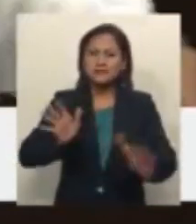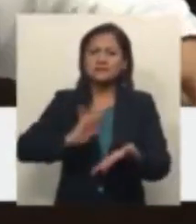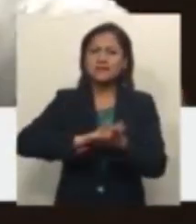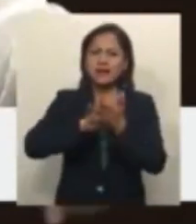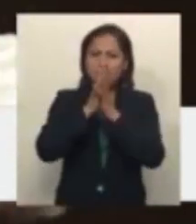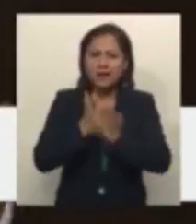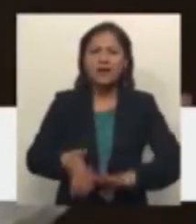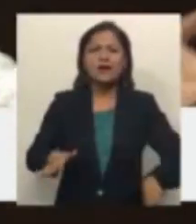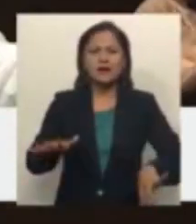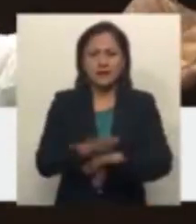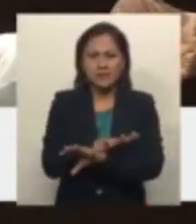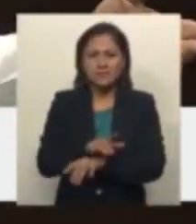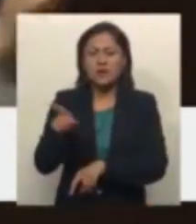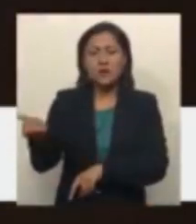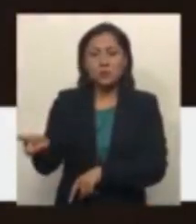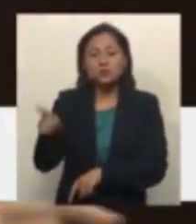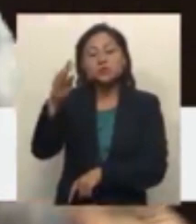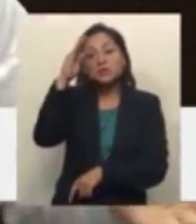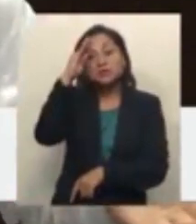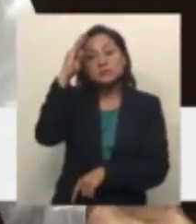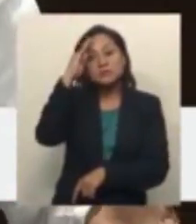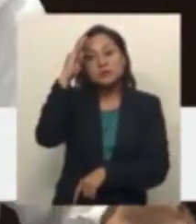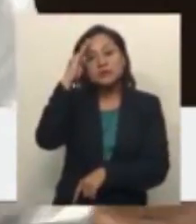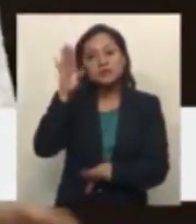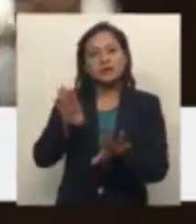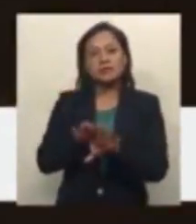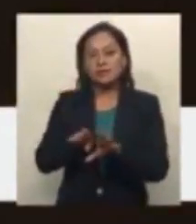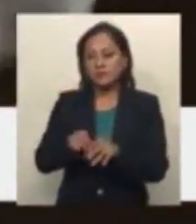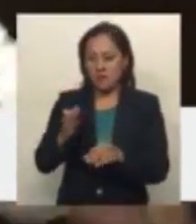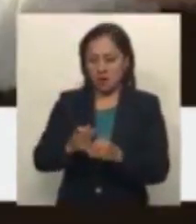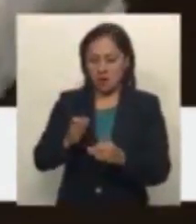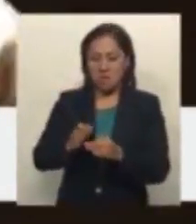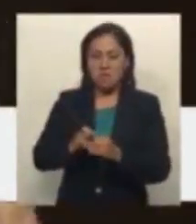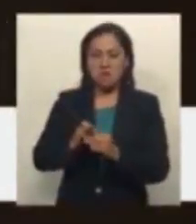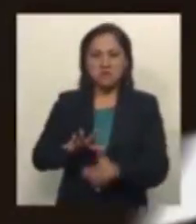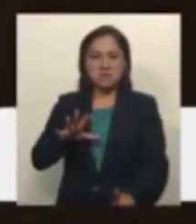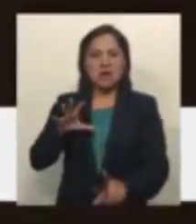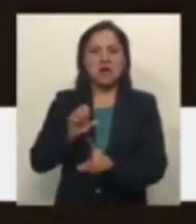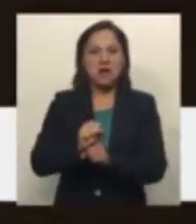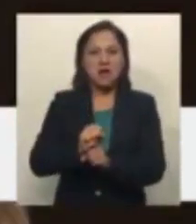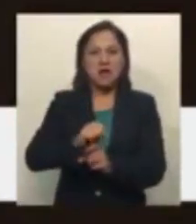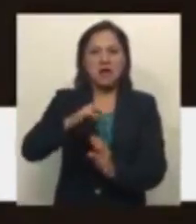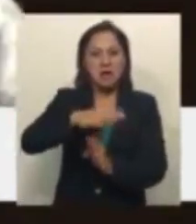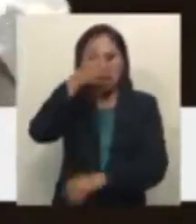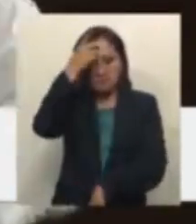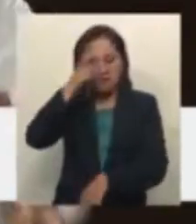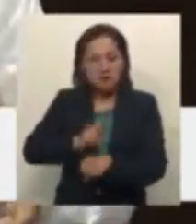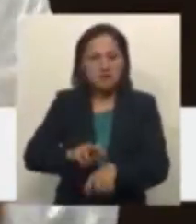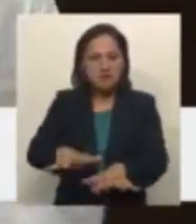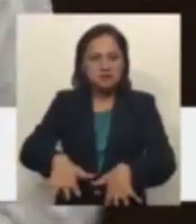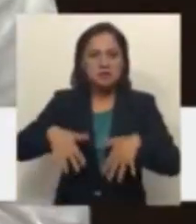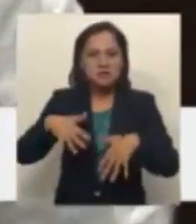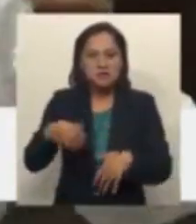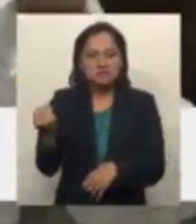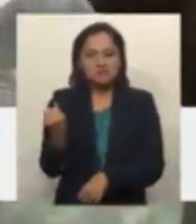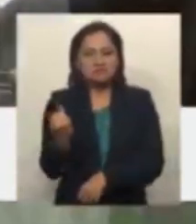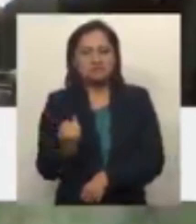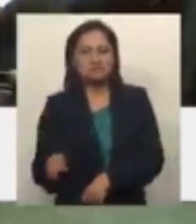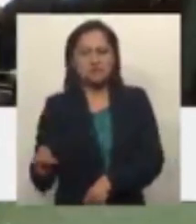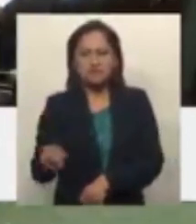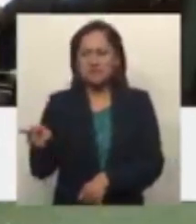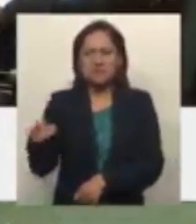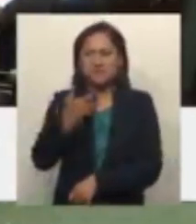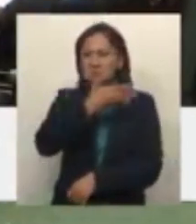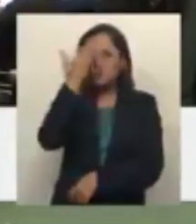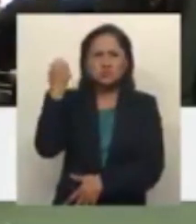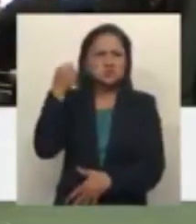y creen que, miren, la toma pedorra que hicieron, no aguantan ni una toma de tribuna, no aguantan nada, ni protestar